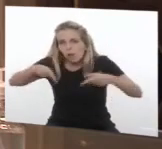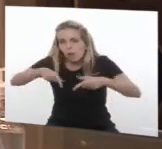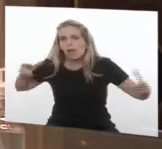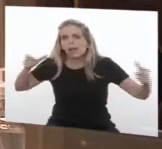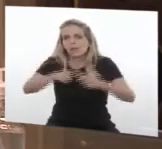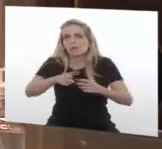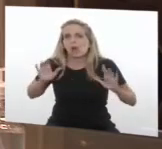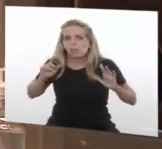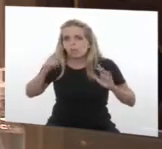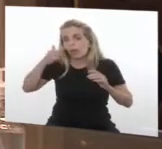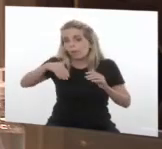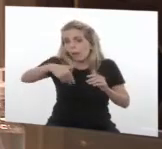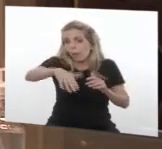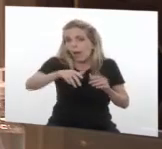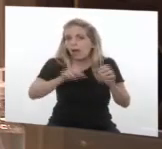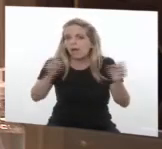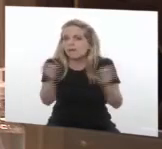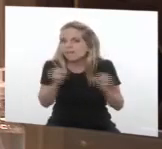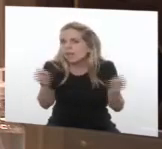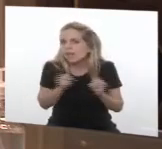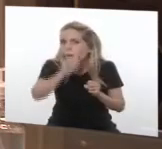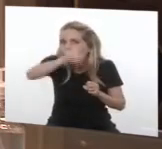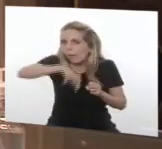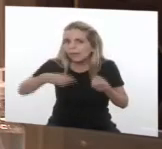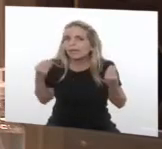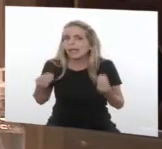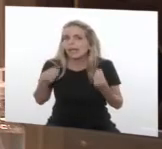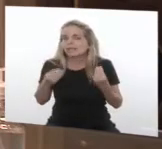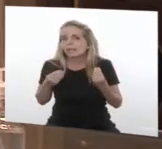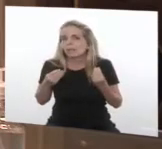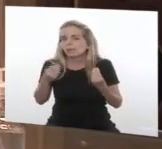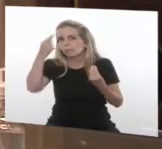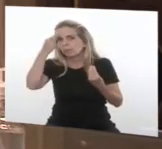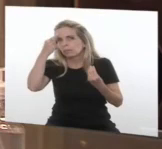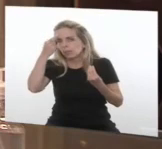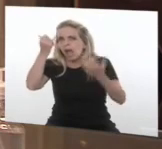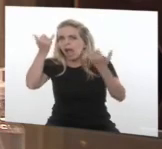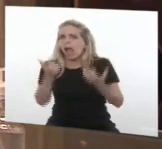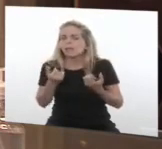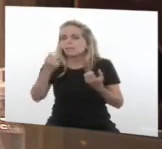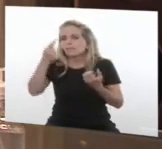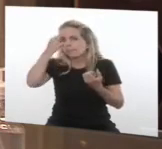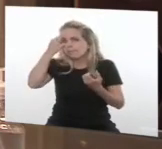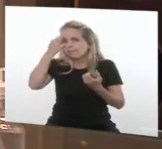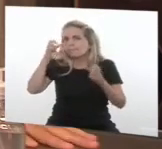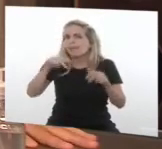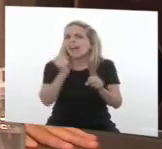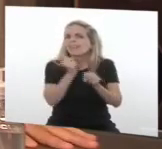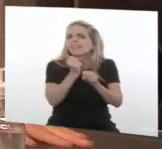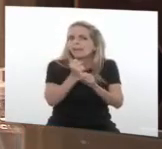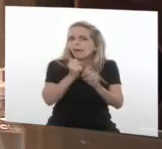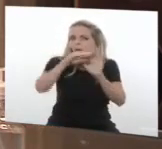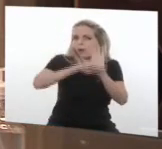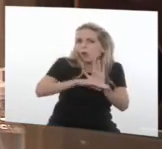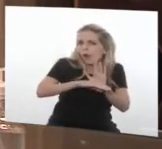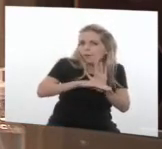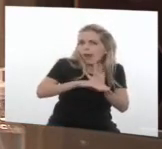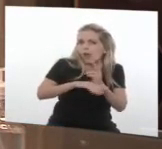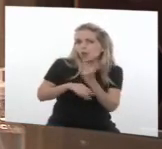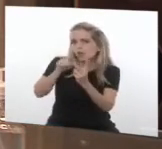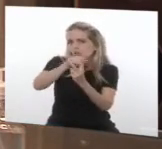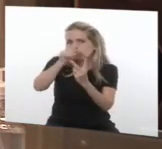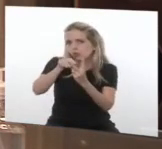entrando el otoño, está empezando a hacer frío, se están empezando con otras complicaciones. Entonces,